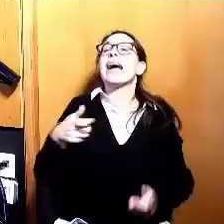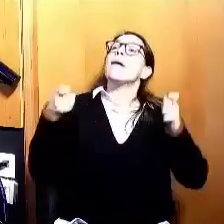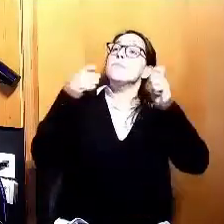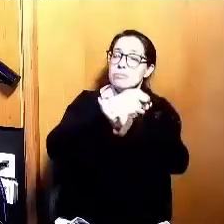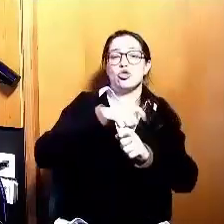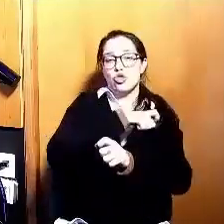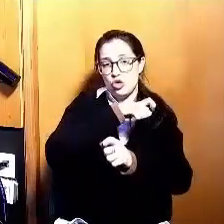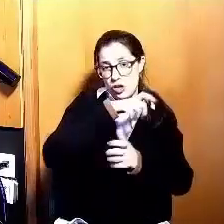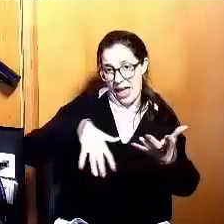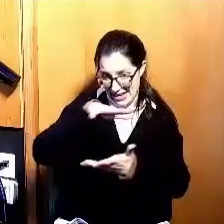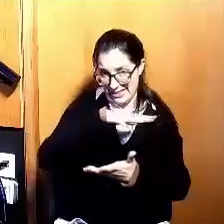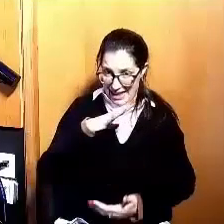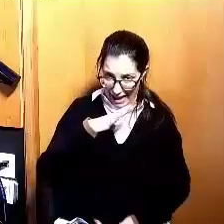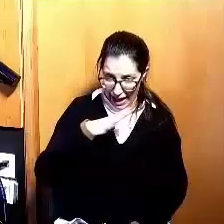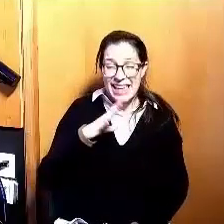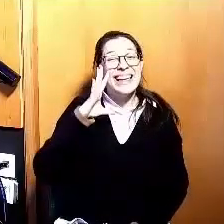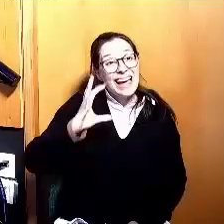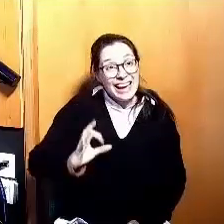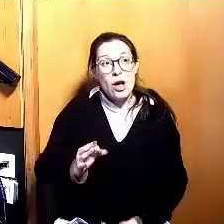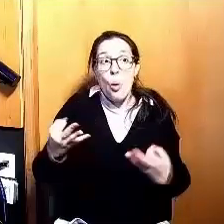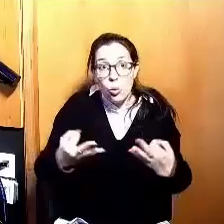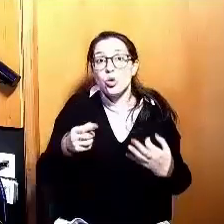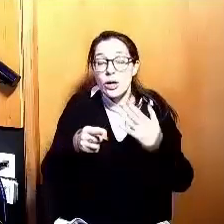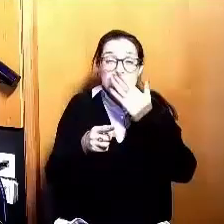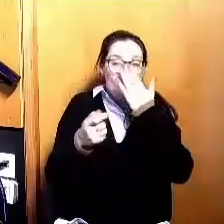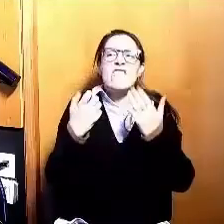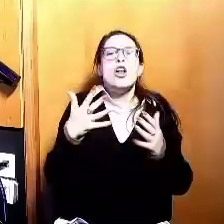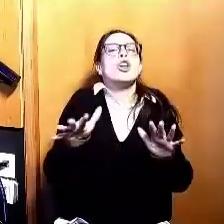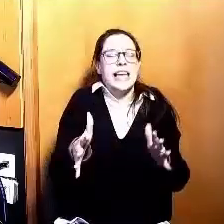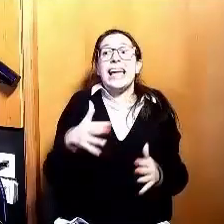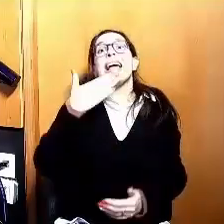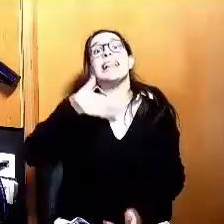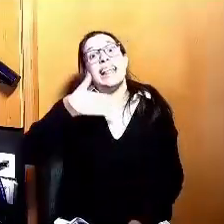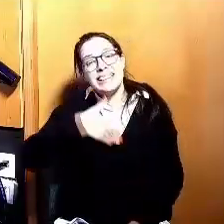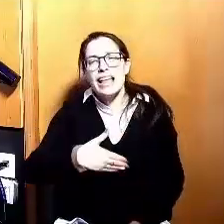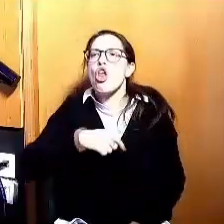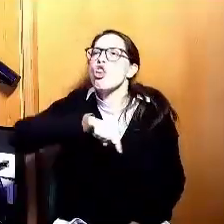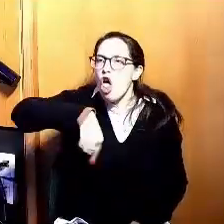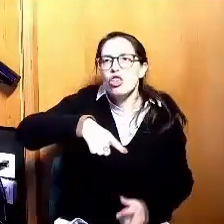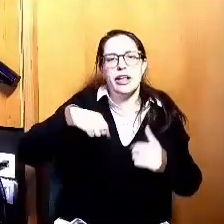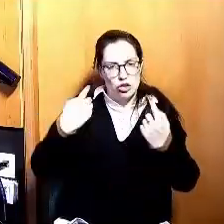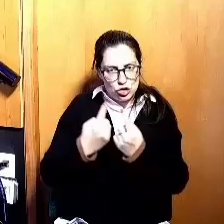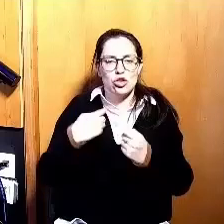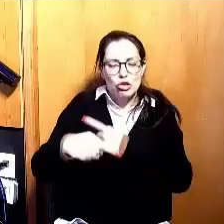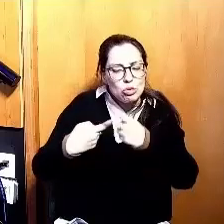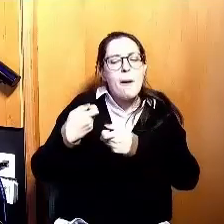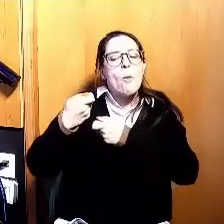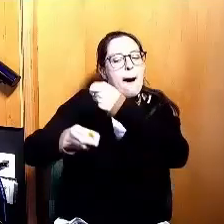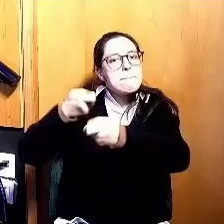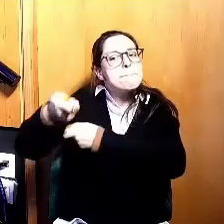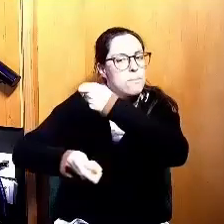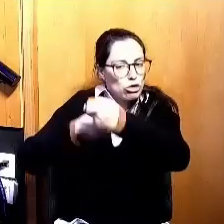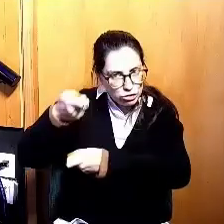atravesando, y creo que justamente el valor es entender en dónde seguimos aportando como una comunidad en estas